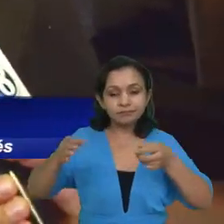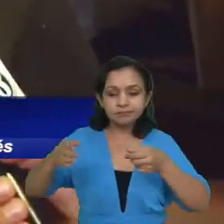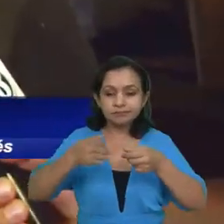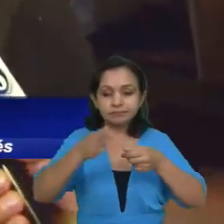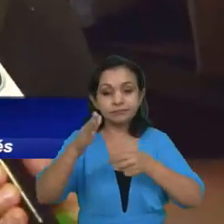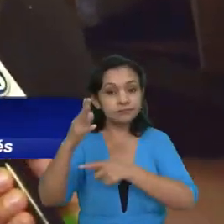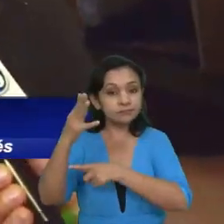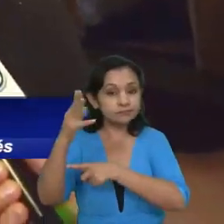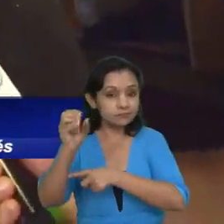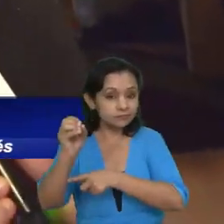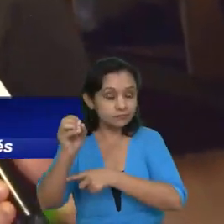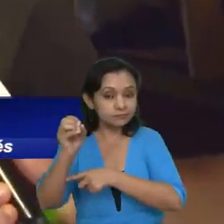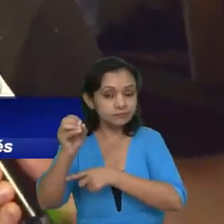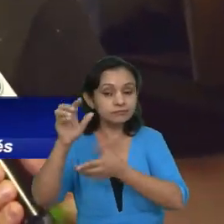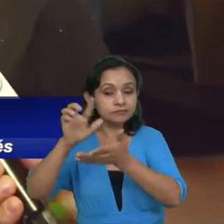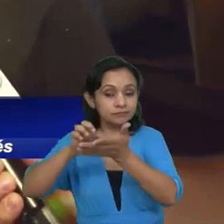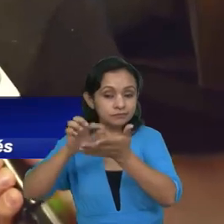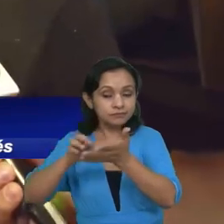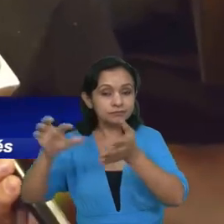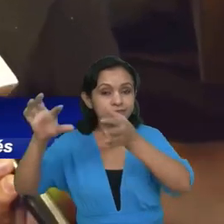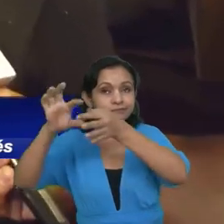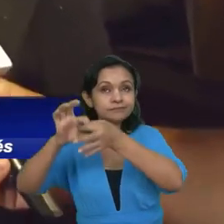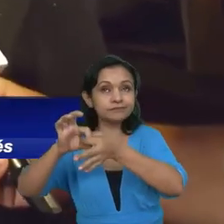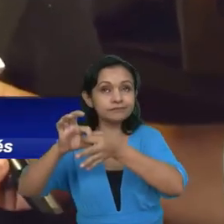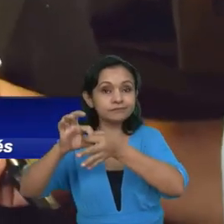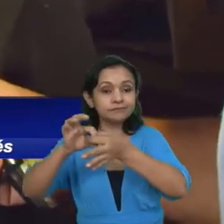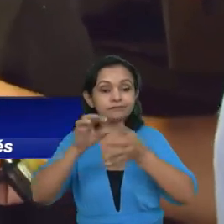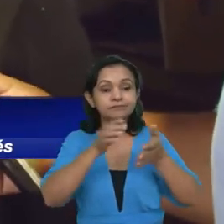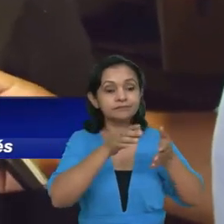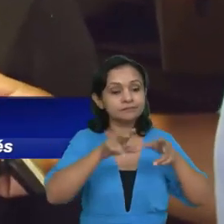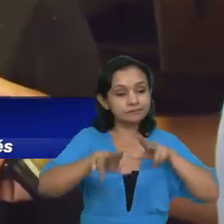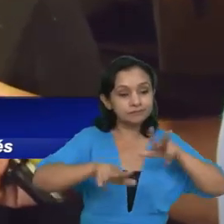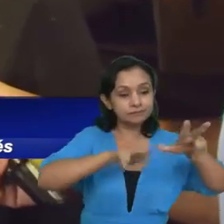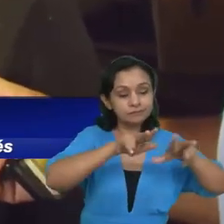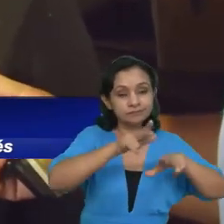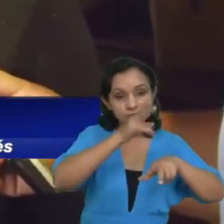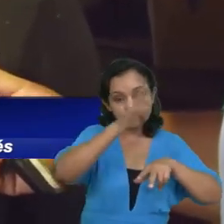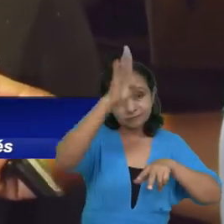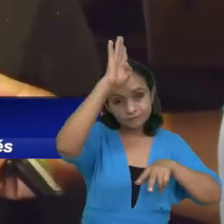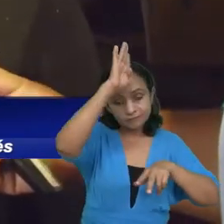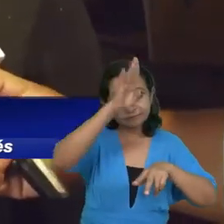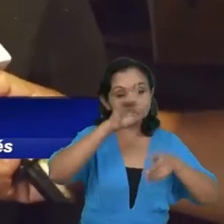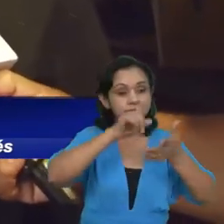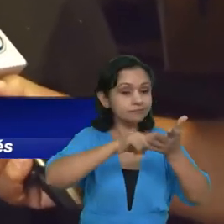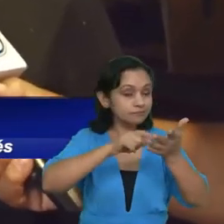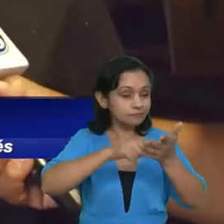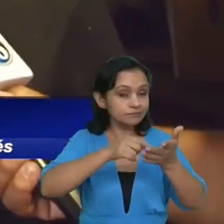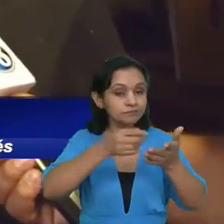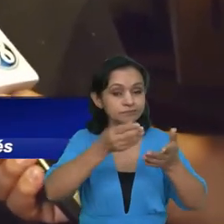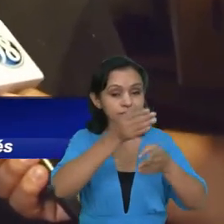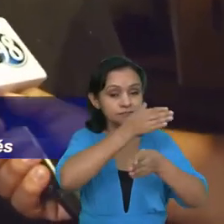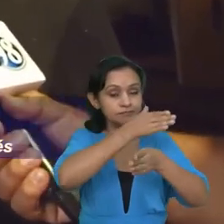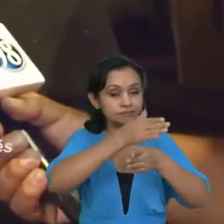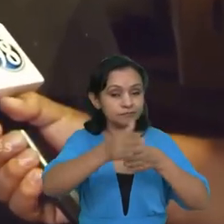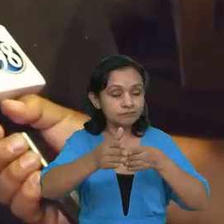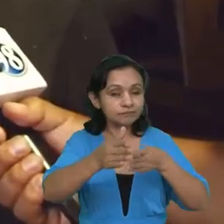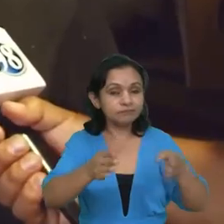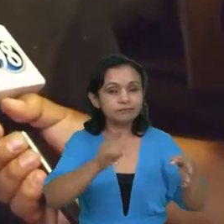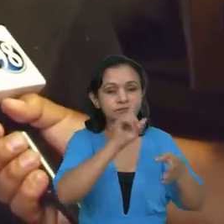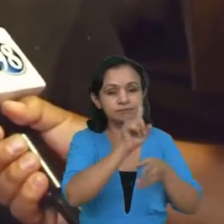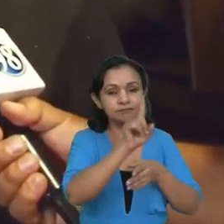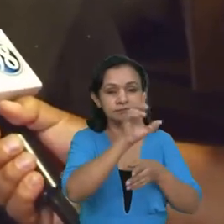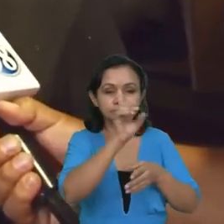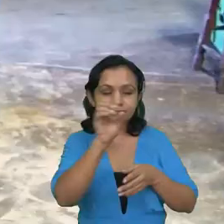90 córdoba igual con su arroz su alimento y el pinol de iguana si desea llevar arroz y documento aparte pues lo oyen cien